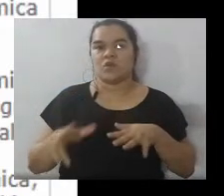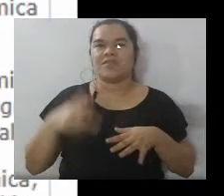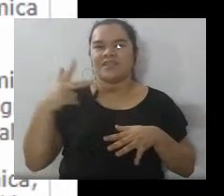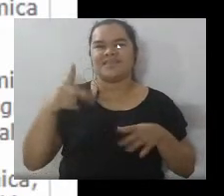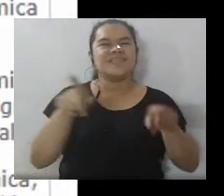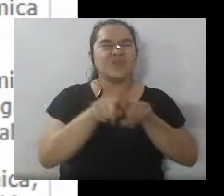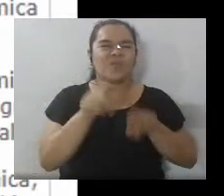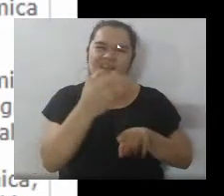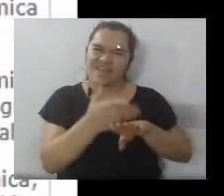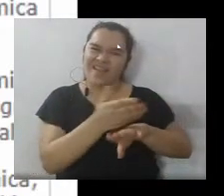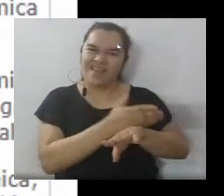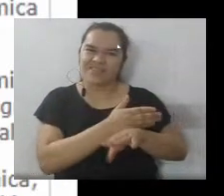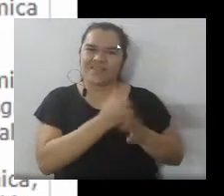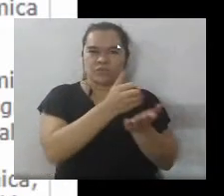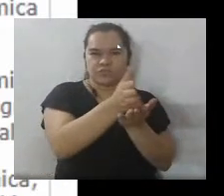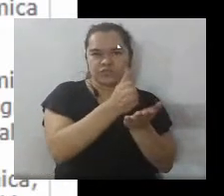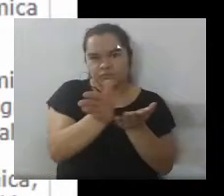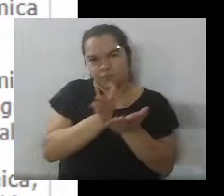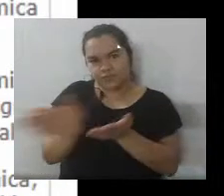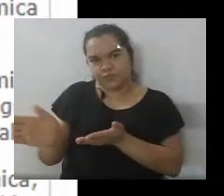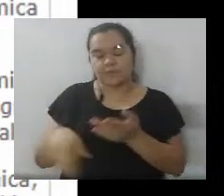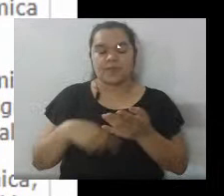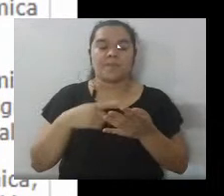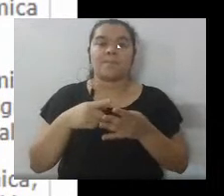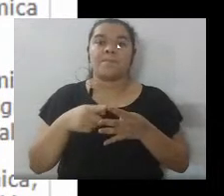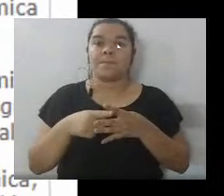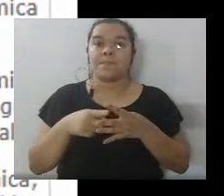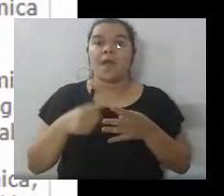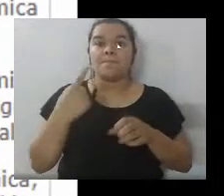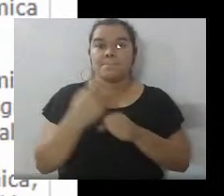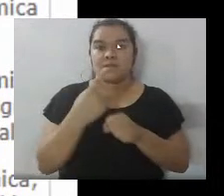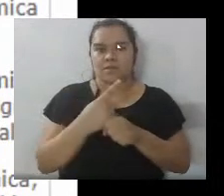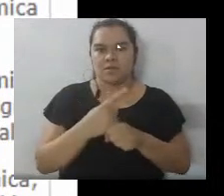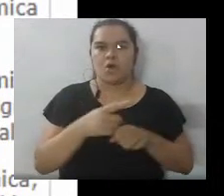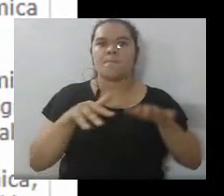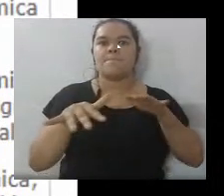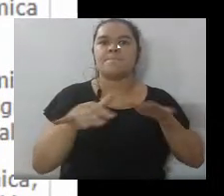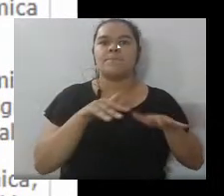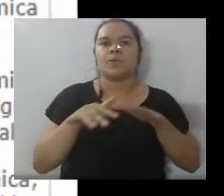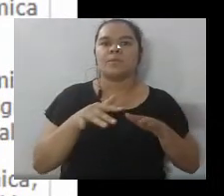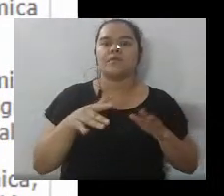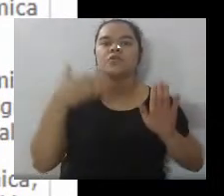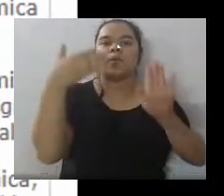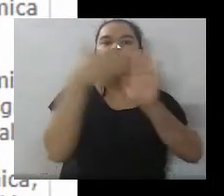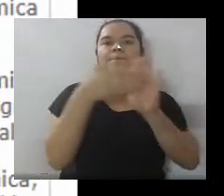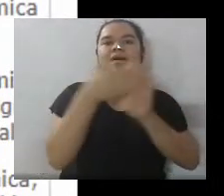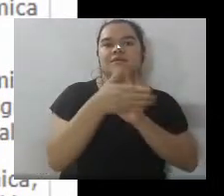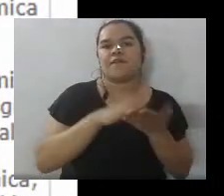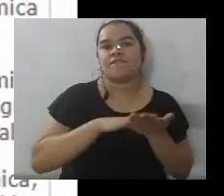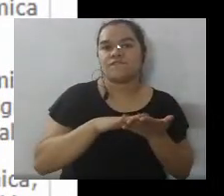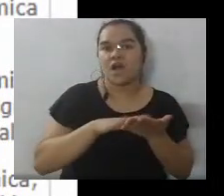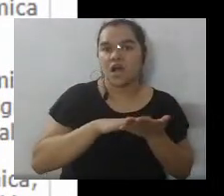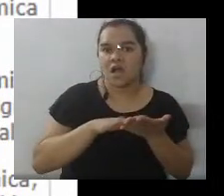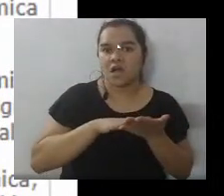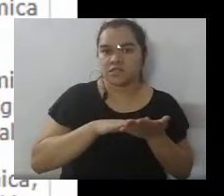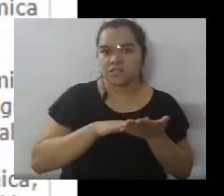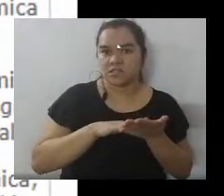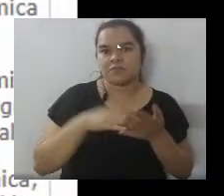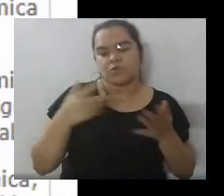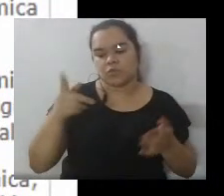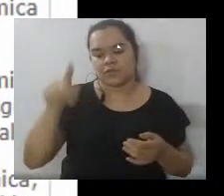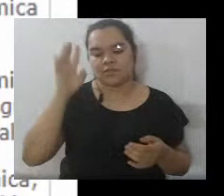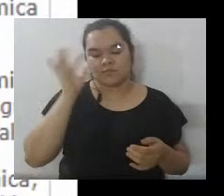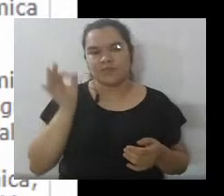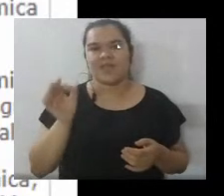de las carreras. O sea, por un lado, las asignaturas que conforman el ciclo de asignaturas básicas, donde como ustedes verán,